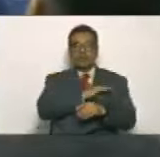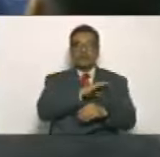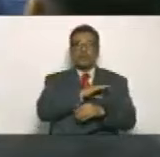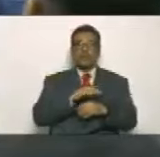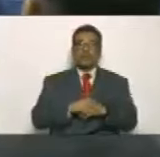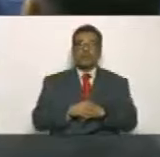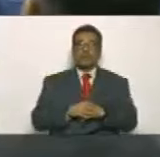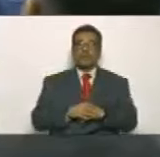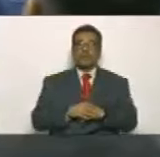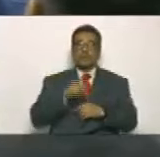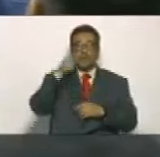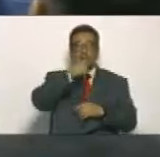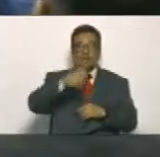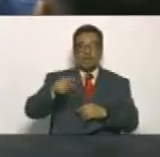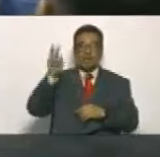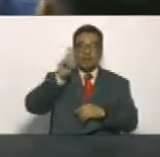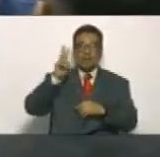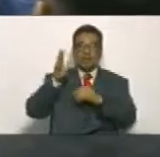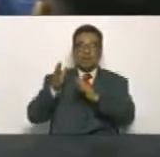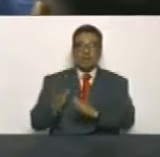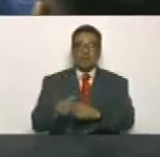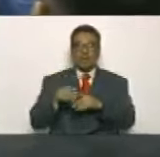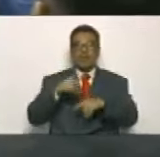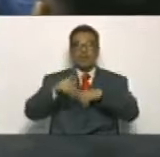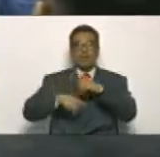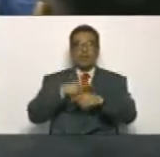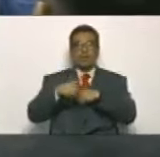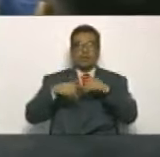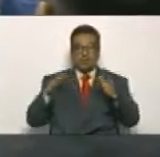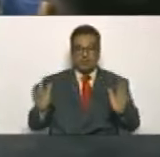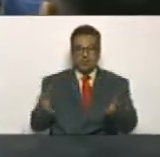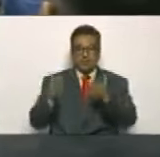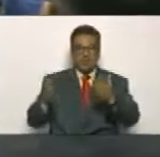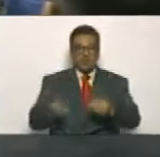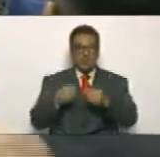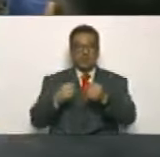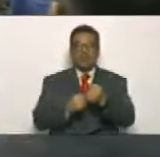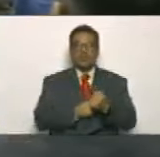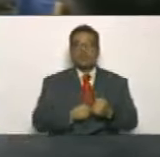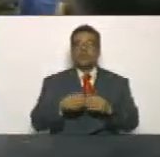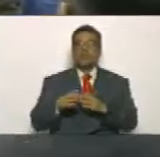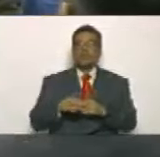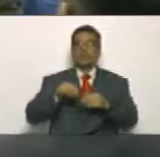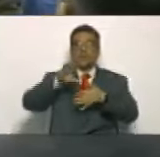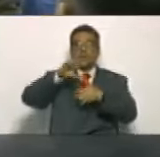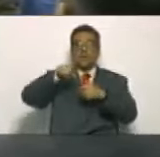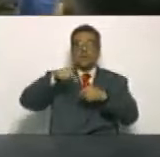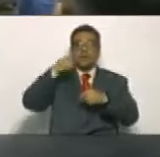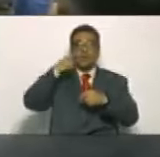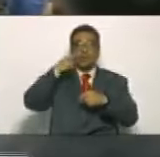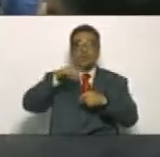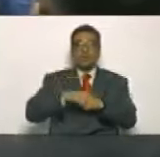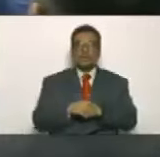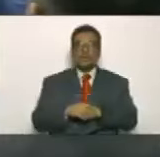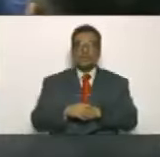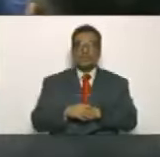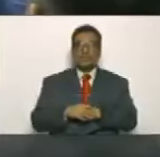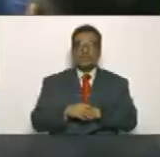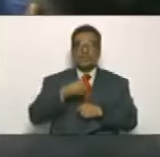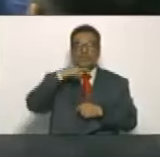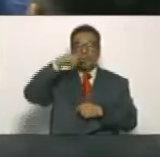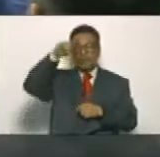sociales del pueblo venezolano y como proceso impulsor de la unidad latinoamericana, avizorada por el